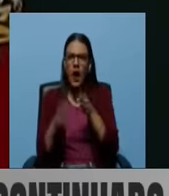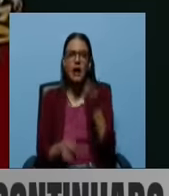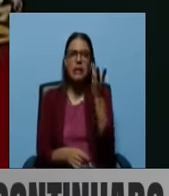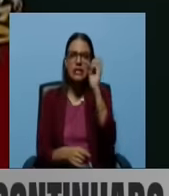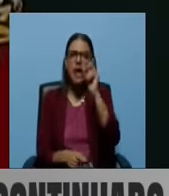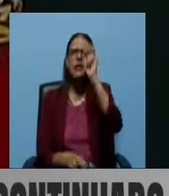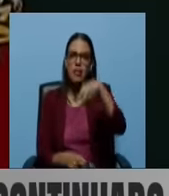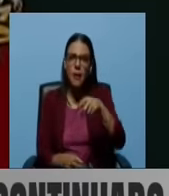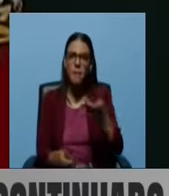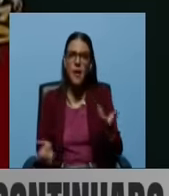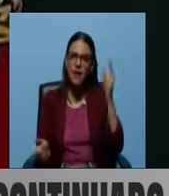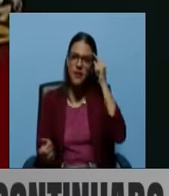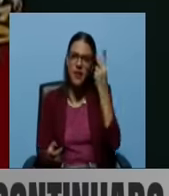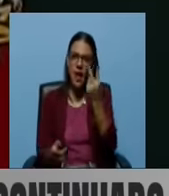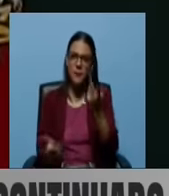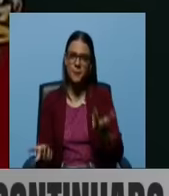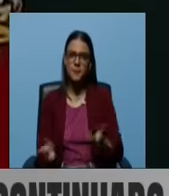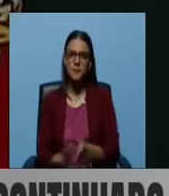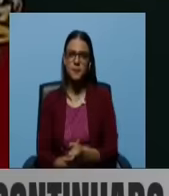30,